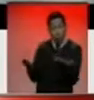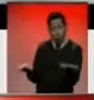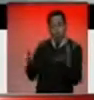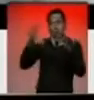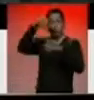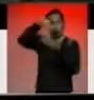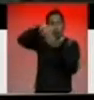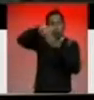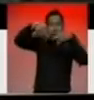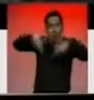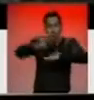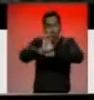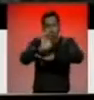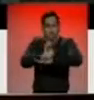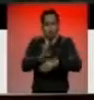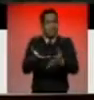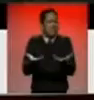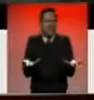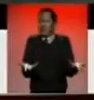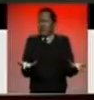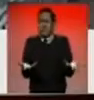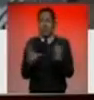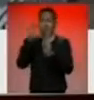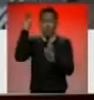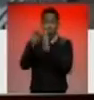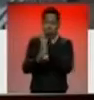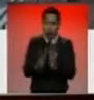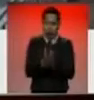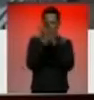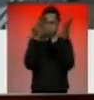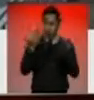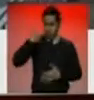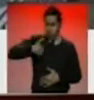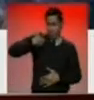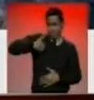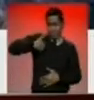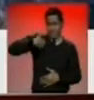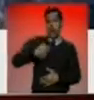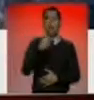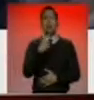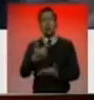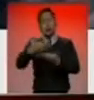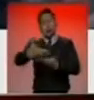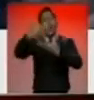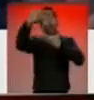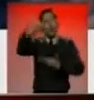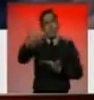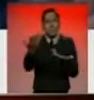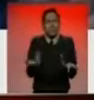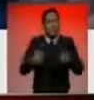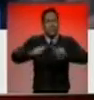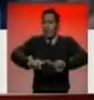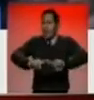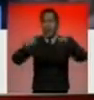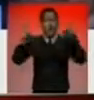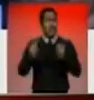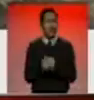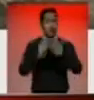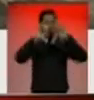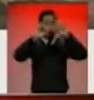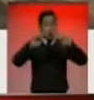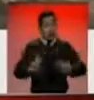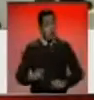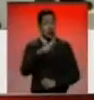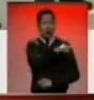lo que sostiene que las denuncias del diario argentino página/12 revelan documentalmente lo contrario e incluso se investiga la